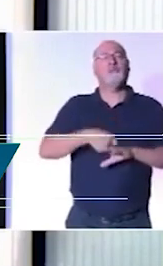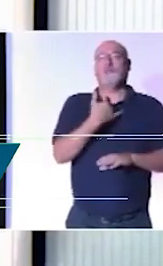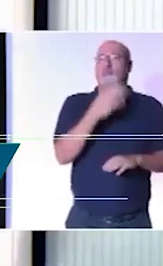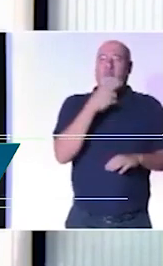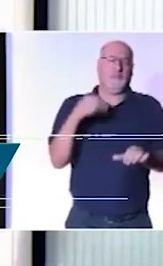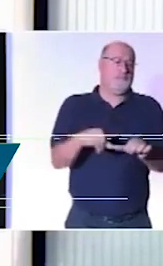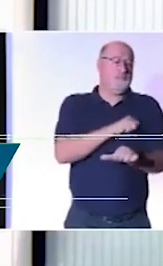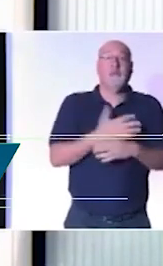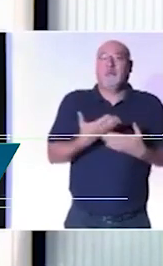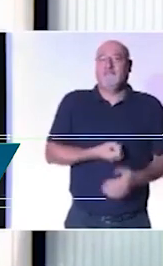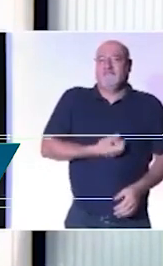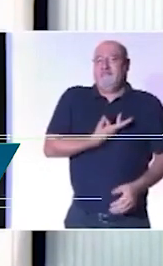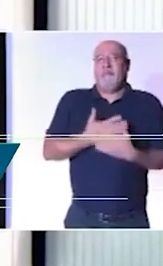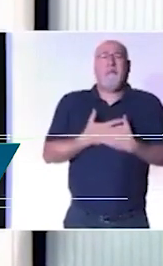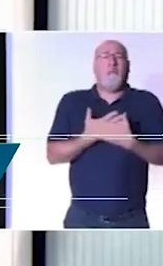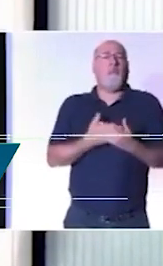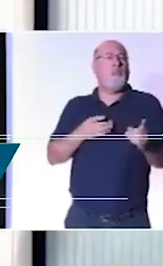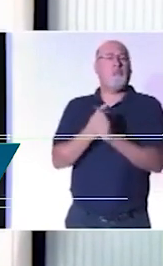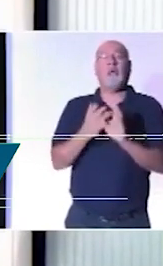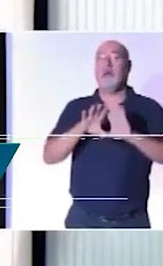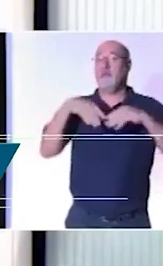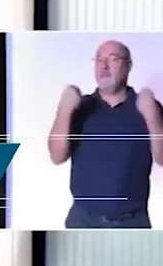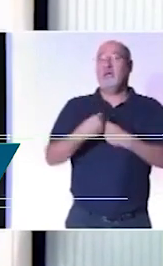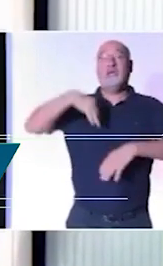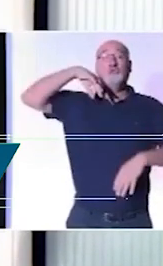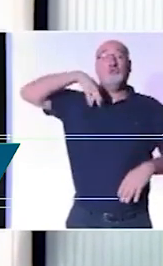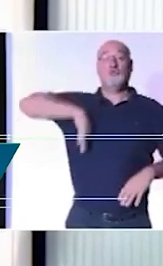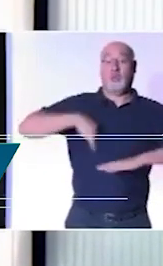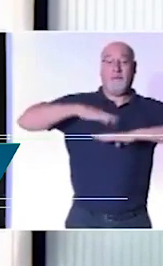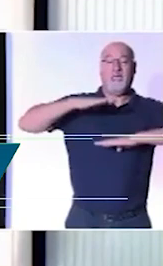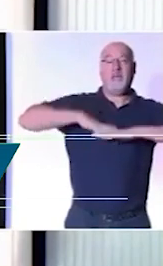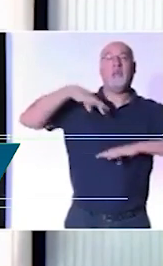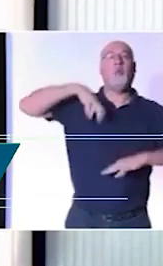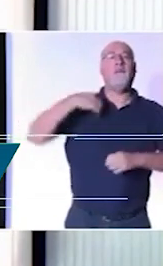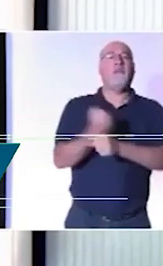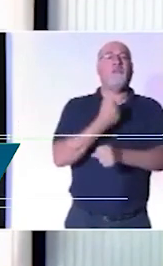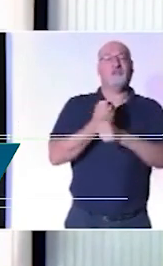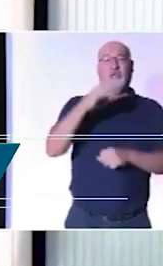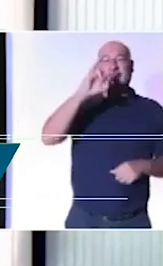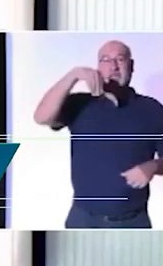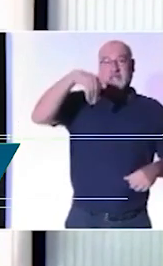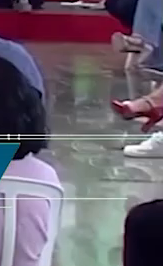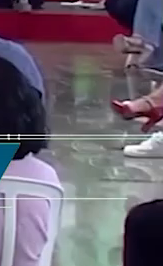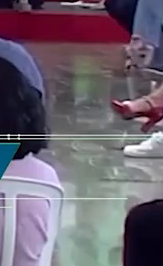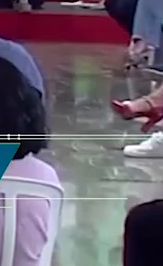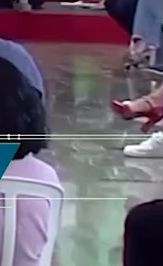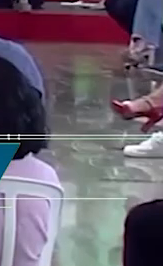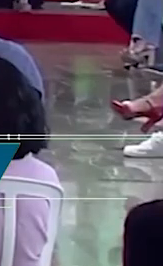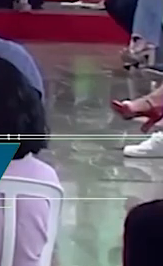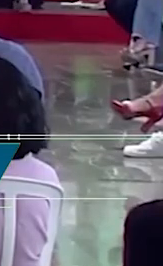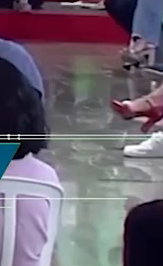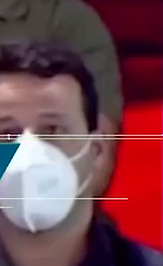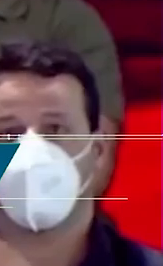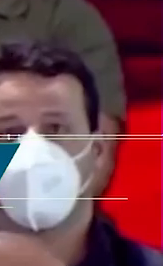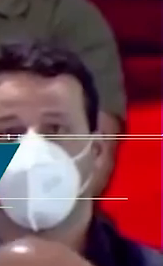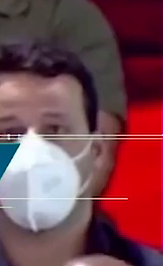moderna tener un suministro energético fiable, barato y sostenible, evidentemente, no solo en el más corto